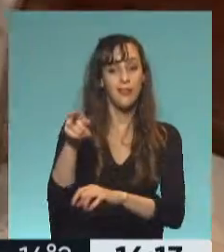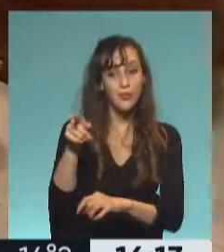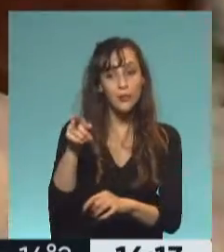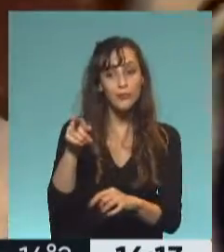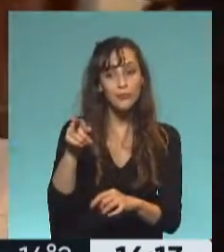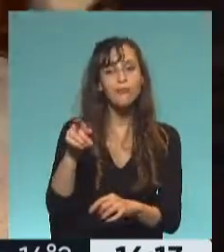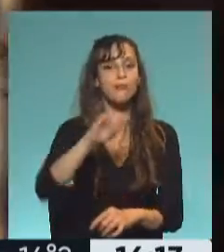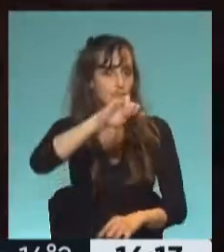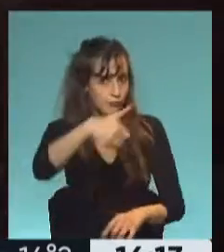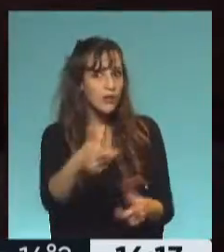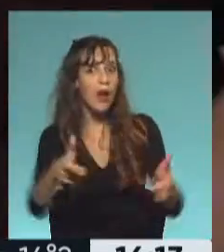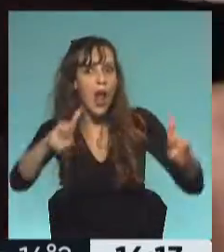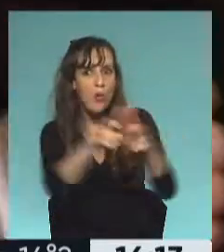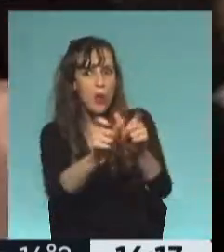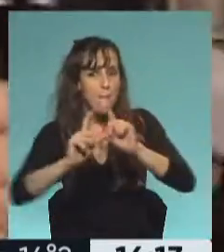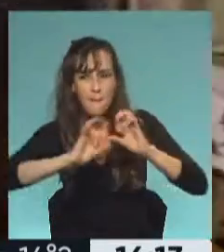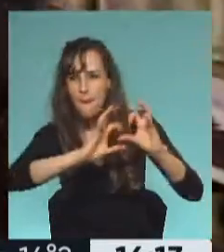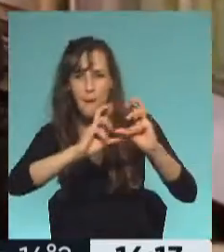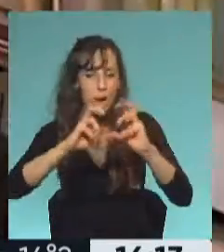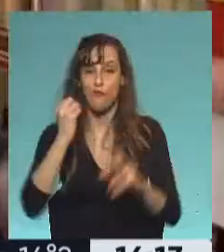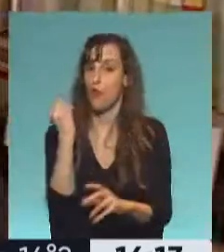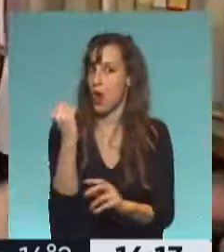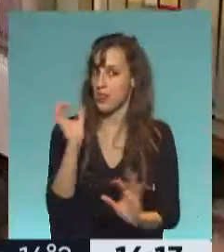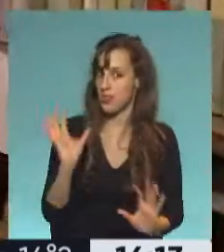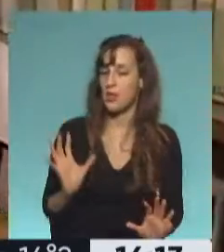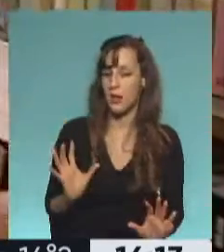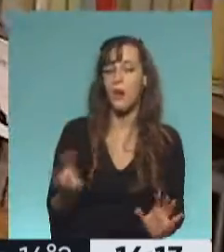Sí, grandes tertulias, pero debate fuerte, sí. Porque